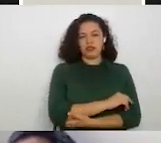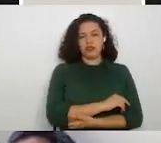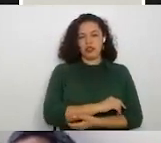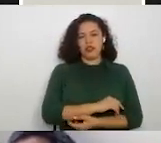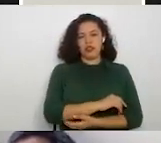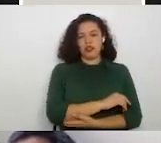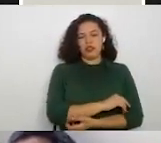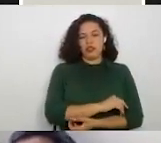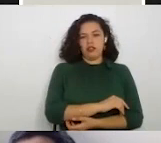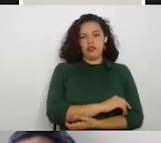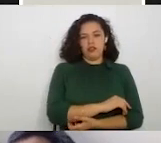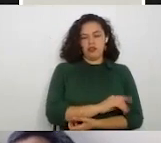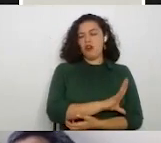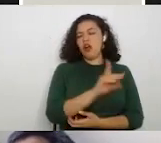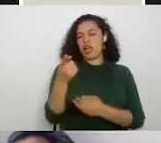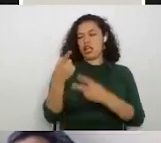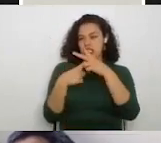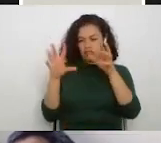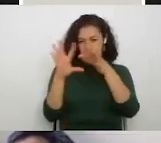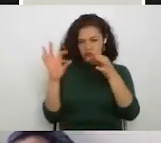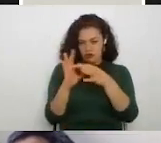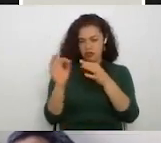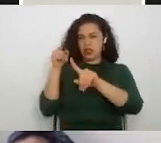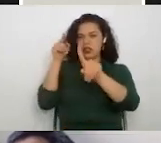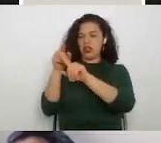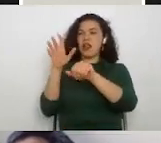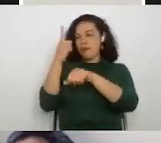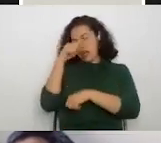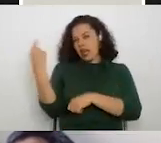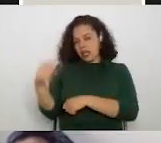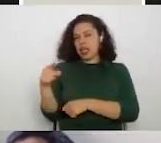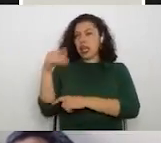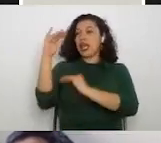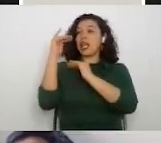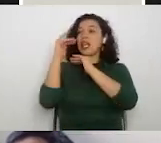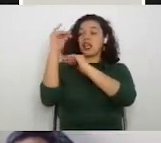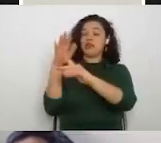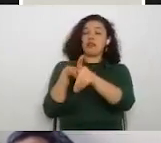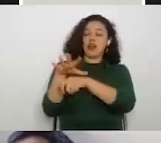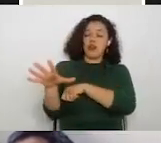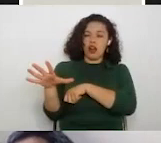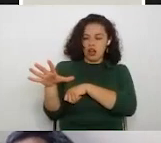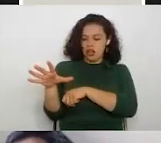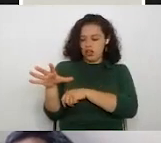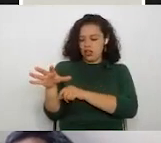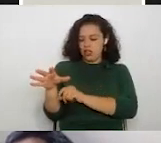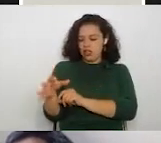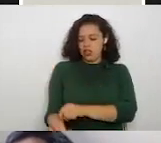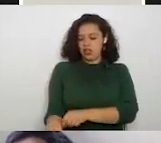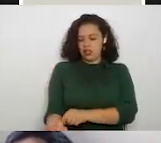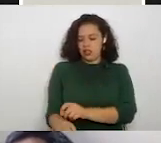como acá una introducción, el propósito del manual, el alcance del manual de procedimientos